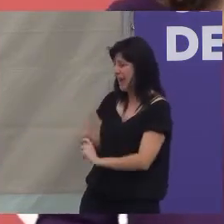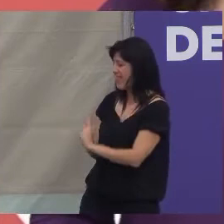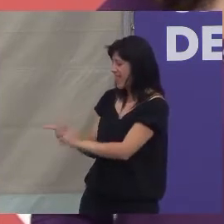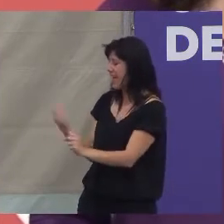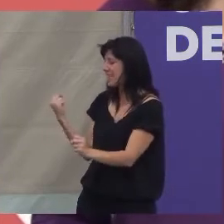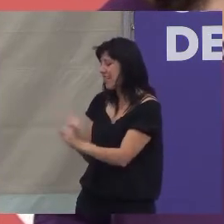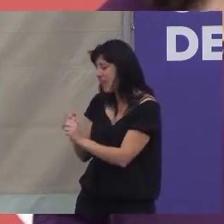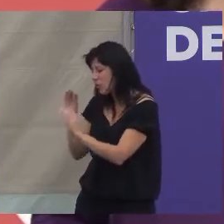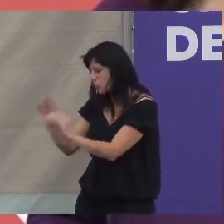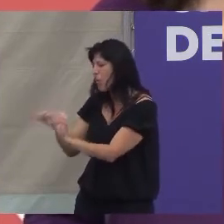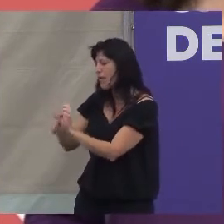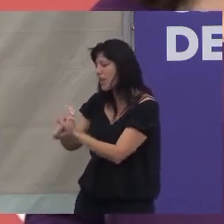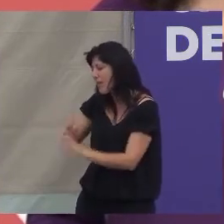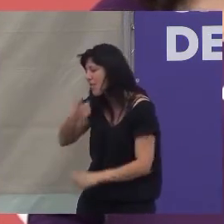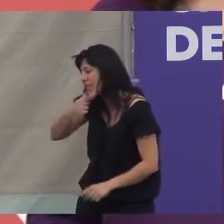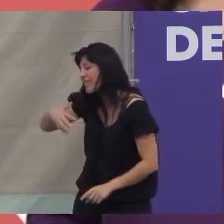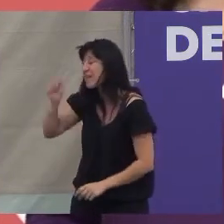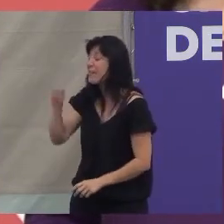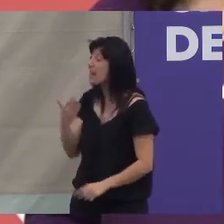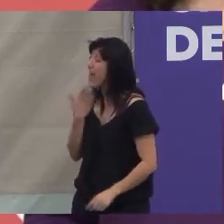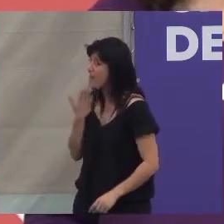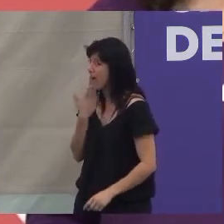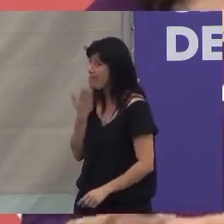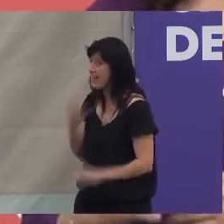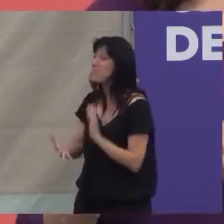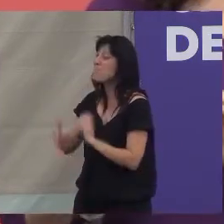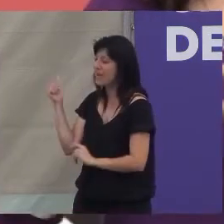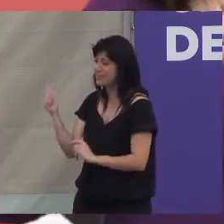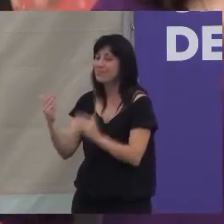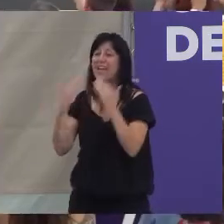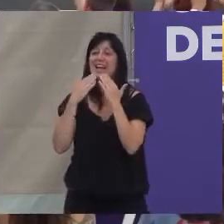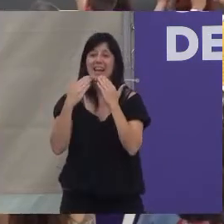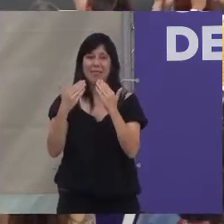fácil su participación y más amable también. Gracias.